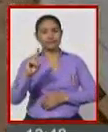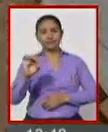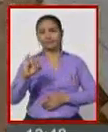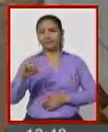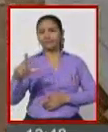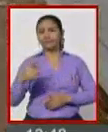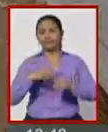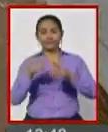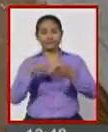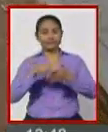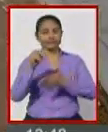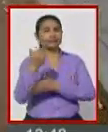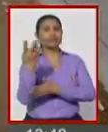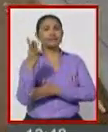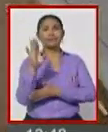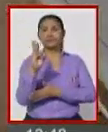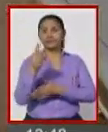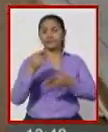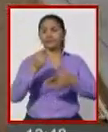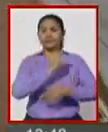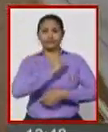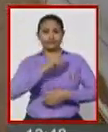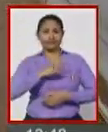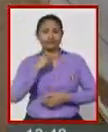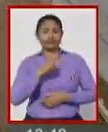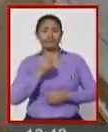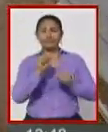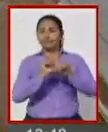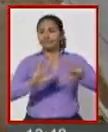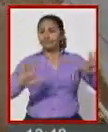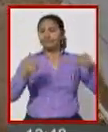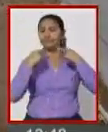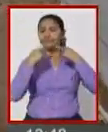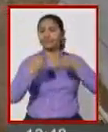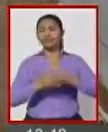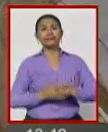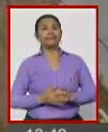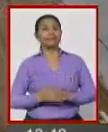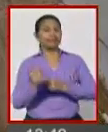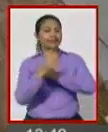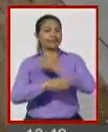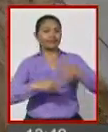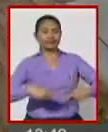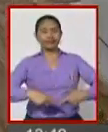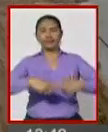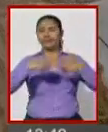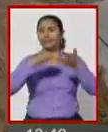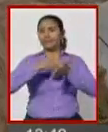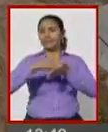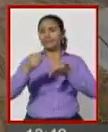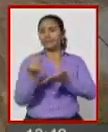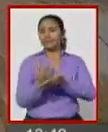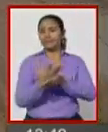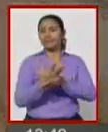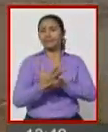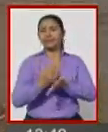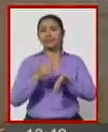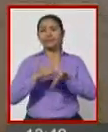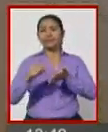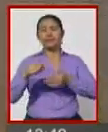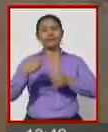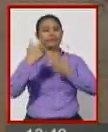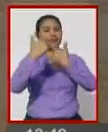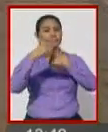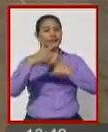Sin embargo, en noviembre del 2017 el Tribunal Constitucional Plurinacional emitió un fallo con el que se suspendió el pago de las regalías del nuevo estudio técnico sobre